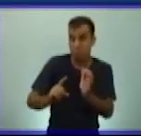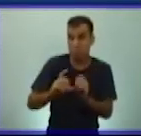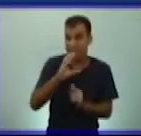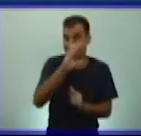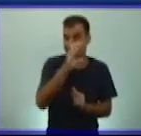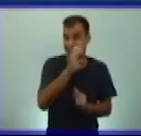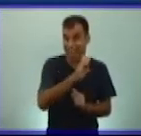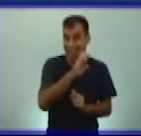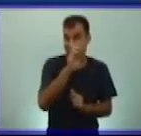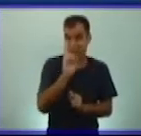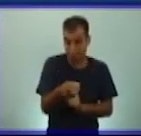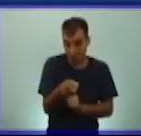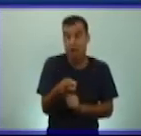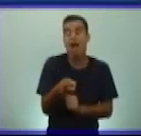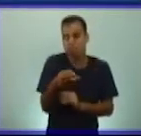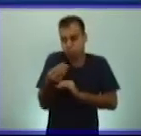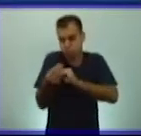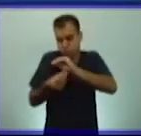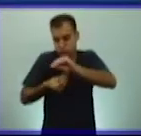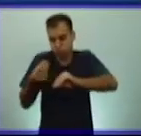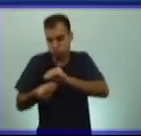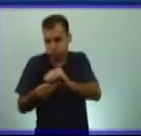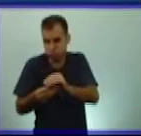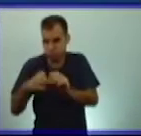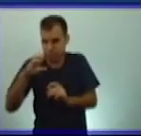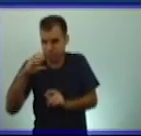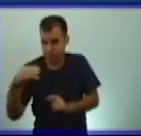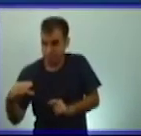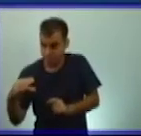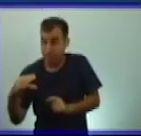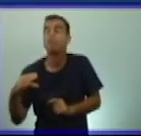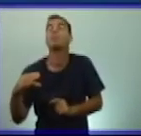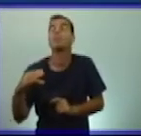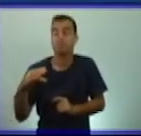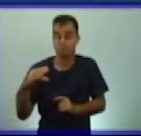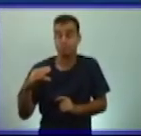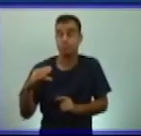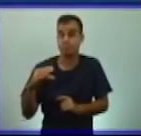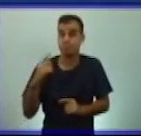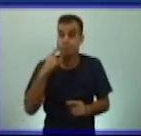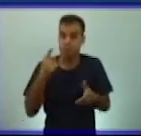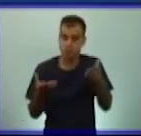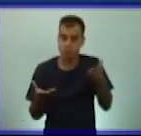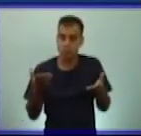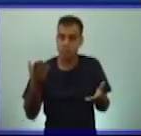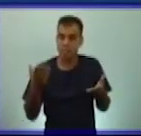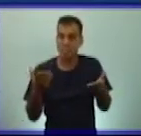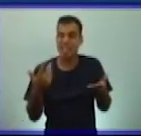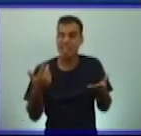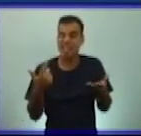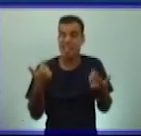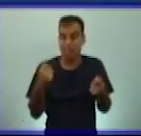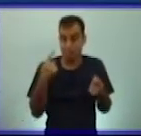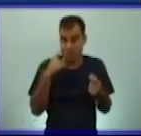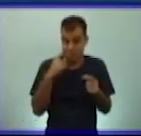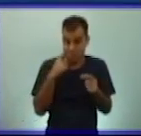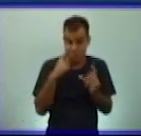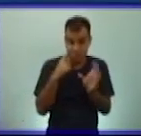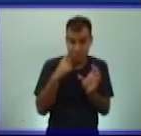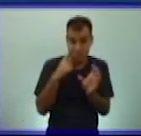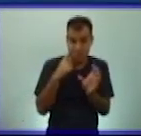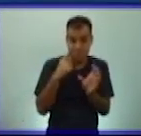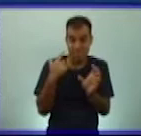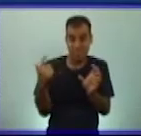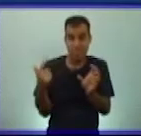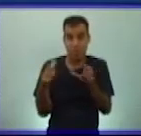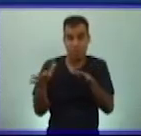a transformarse en cinética, y en la posición de equilibrio hablábamos de energía cinética, y el movimiento tenía